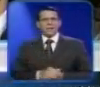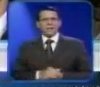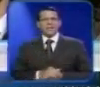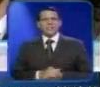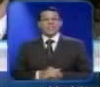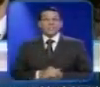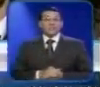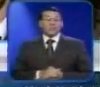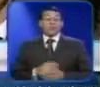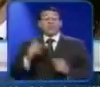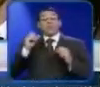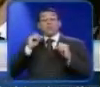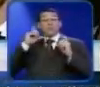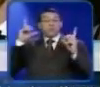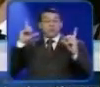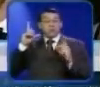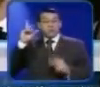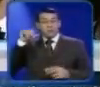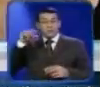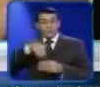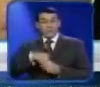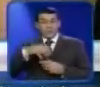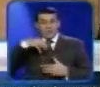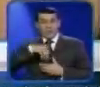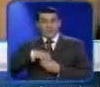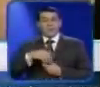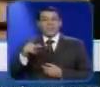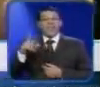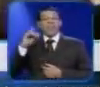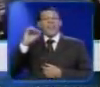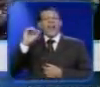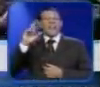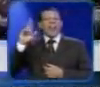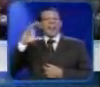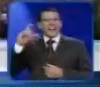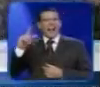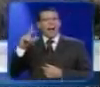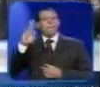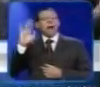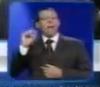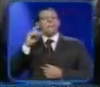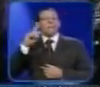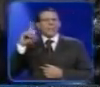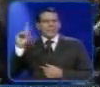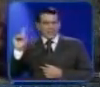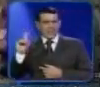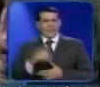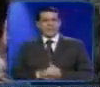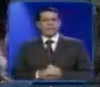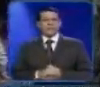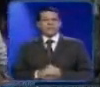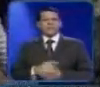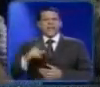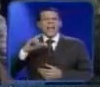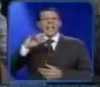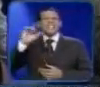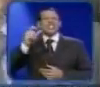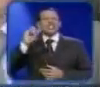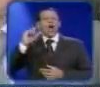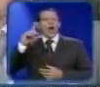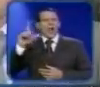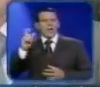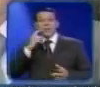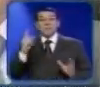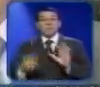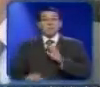no sorprendieron con su inclusión interna fueron Daniel Craig y Brad Pitt. Llama la atención que Angelina Jolie no apareció